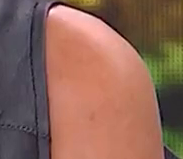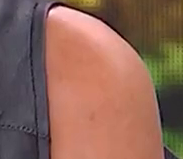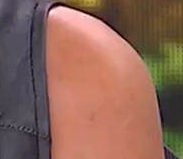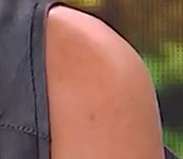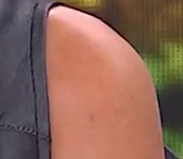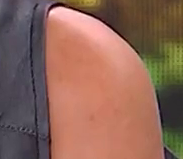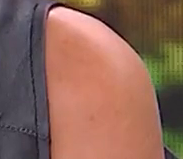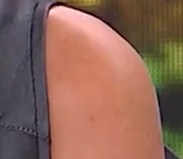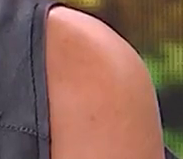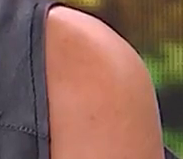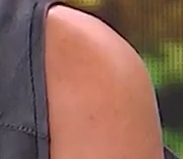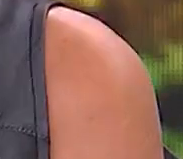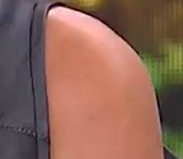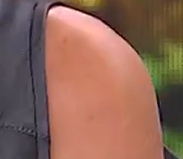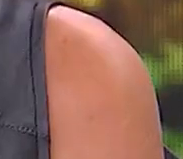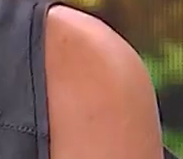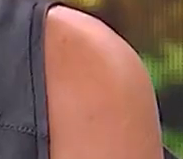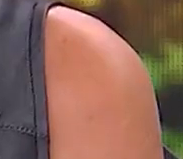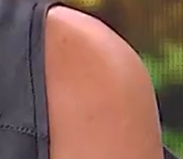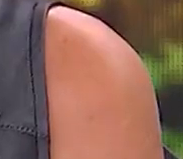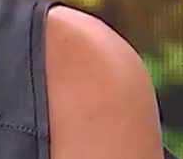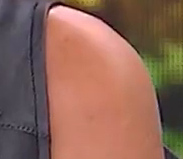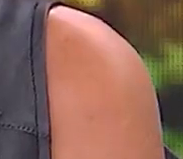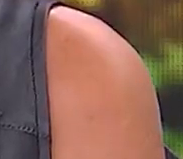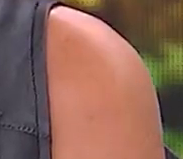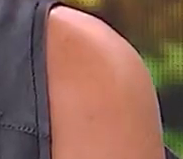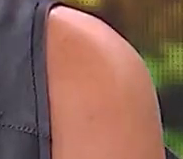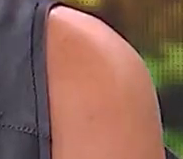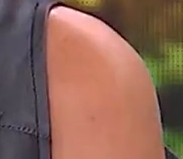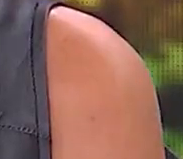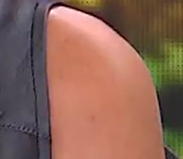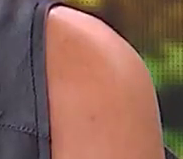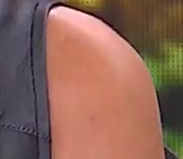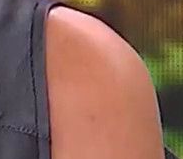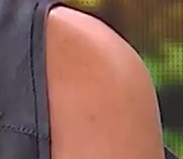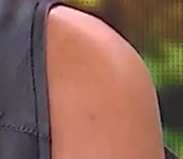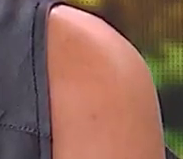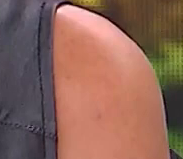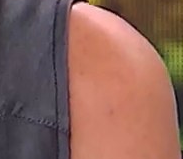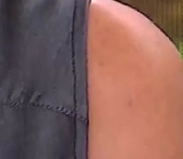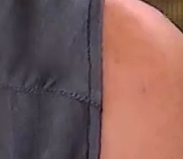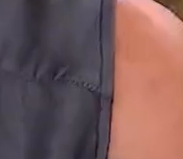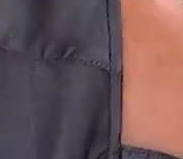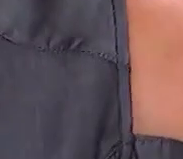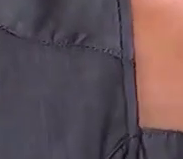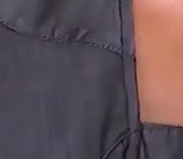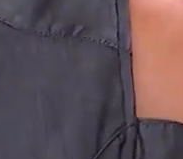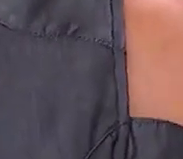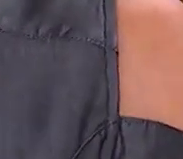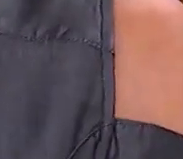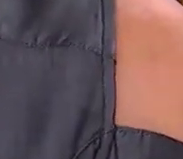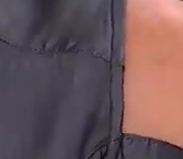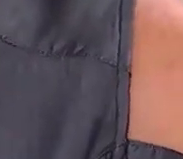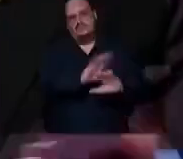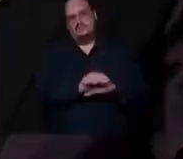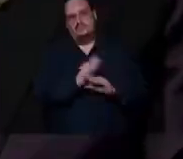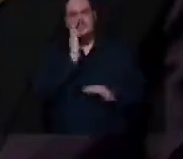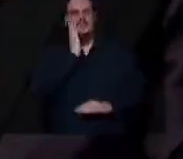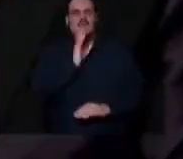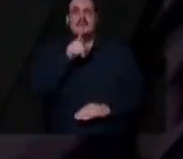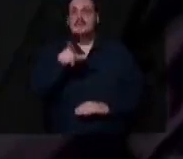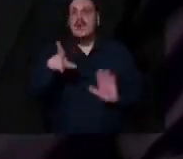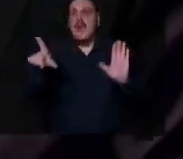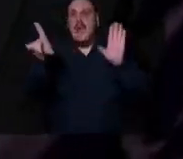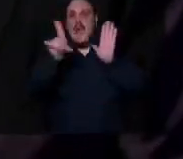familia tenga que elegir entre entre sus cuatro hijos a quién manda a estudiar quién puede cumplir sus sueños y quién